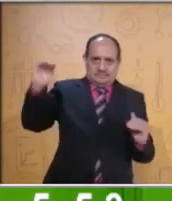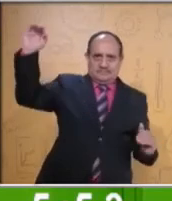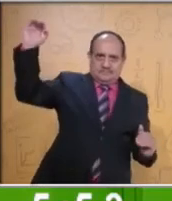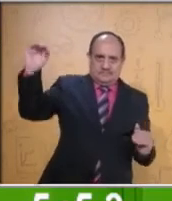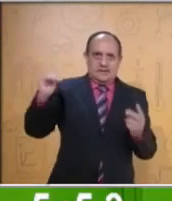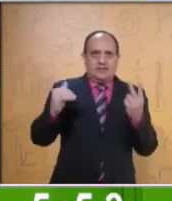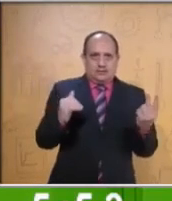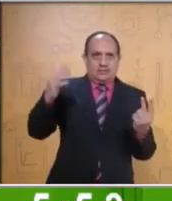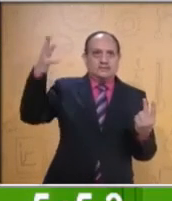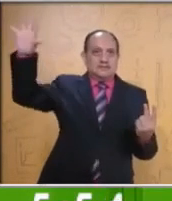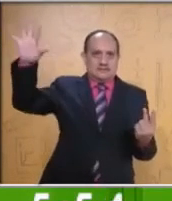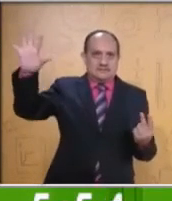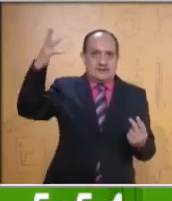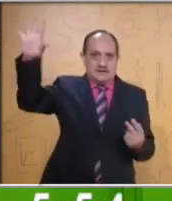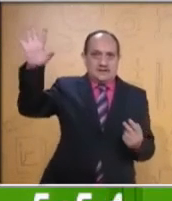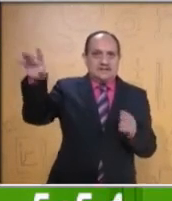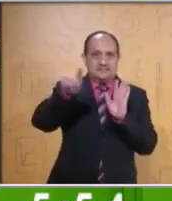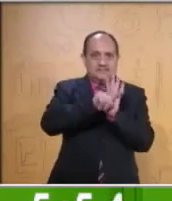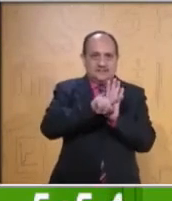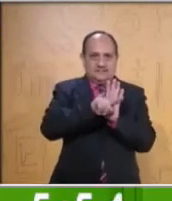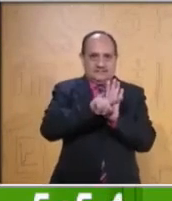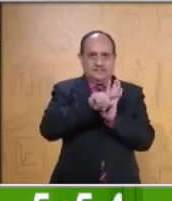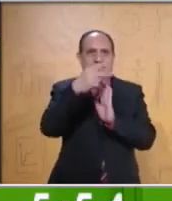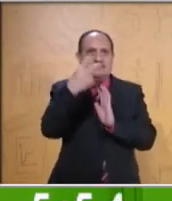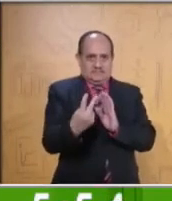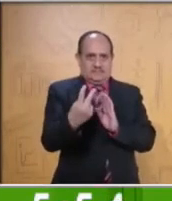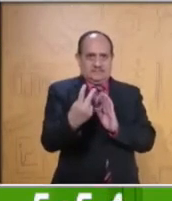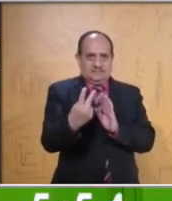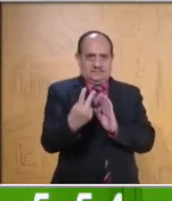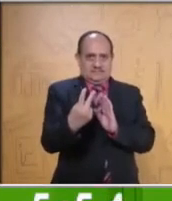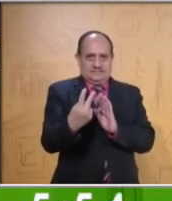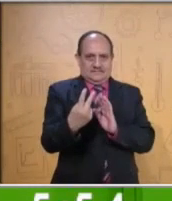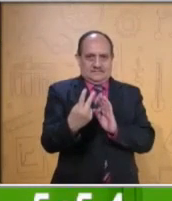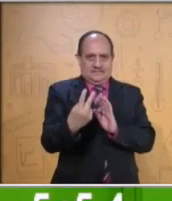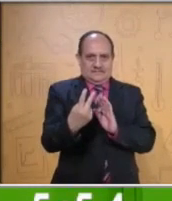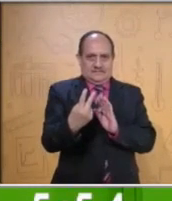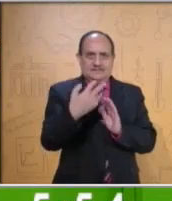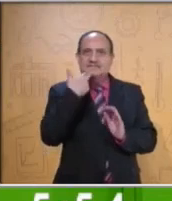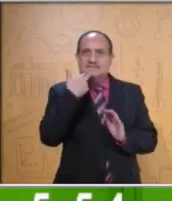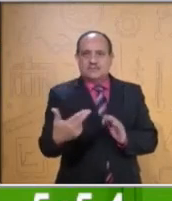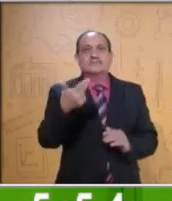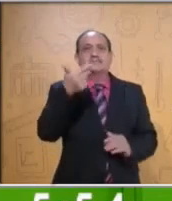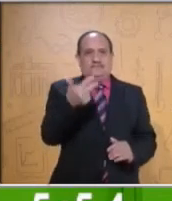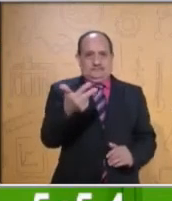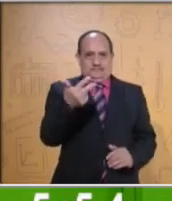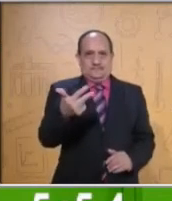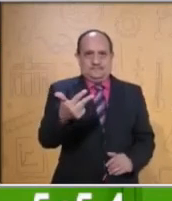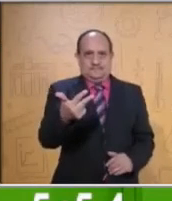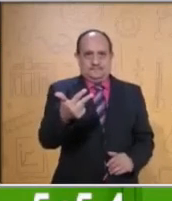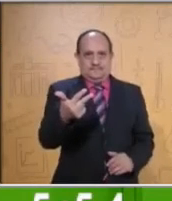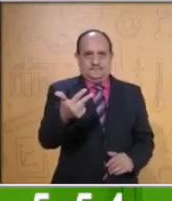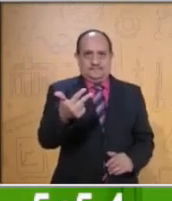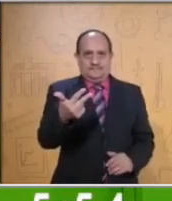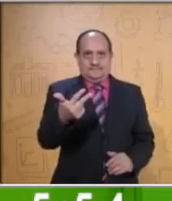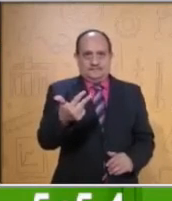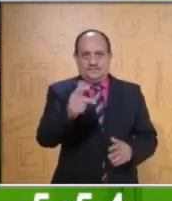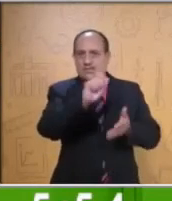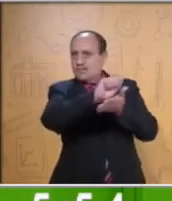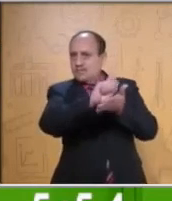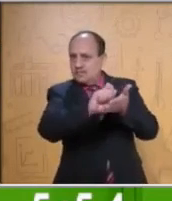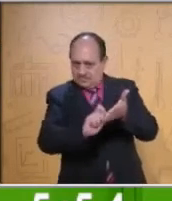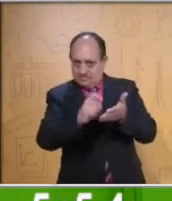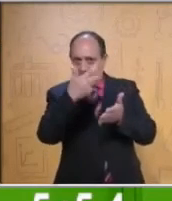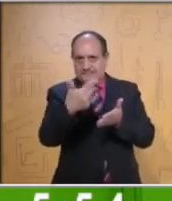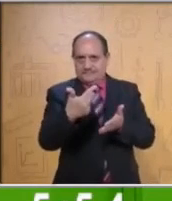voy a restarle a 10, le voy a restar 2 y me va a dar como resultado 8. Entonces aquí yo voy a